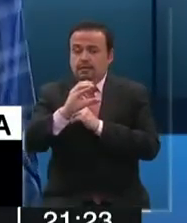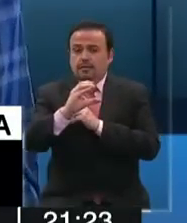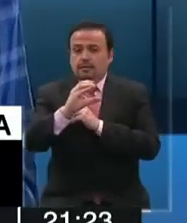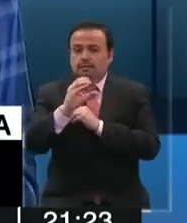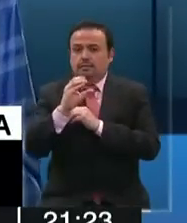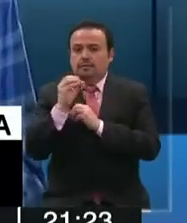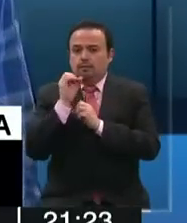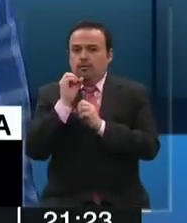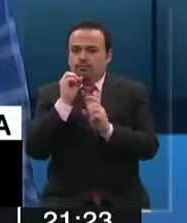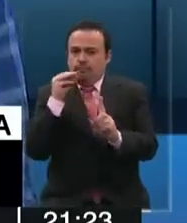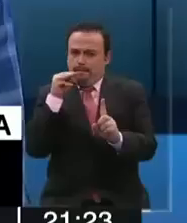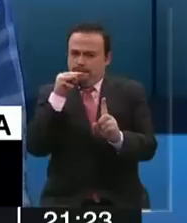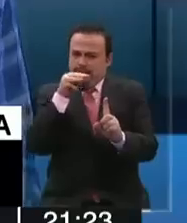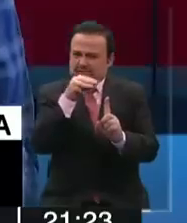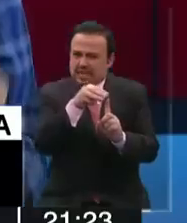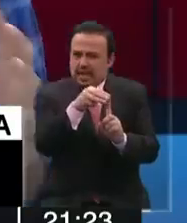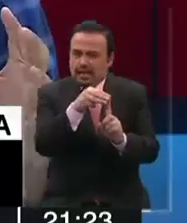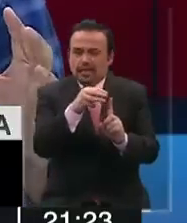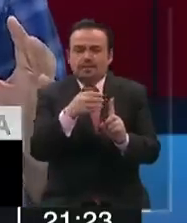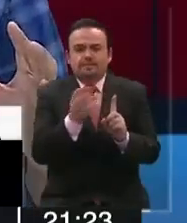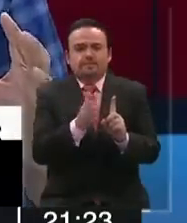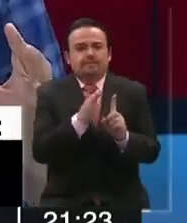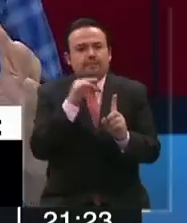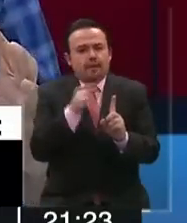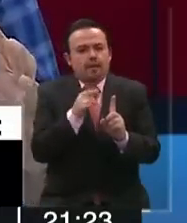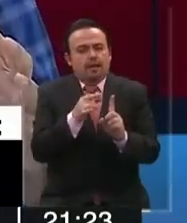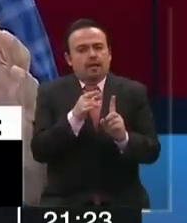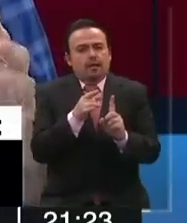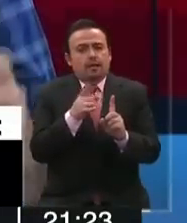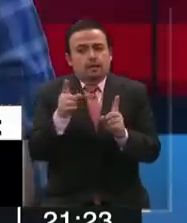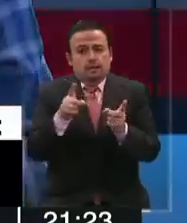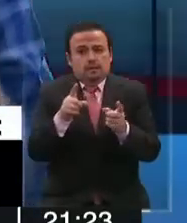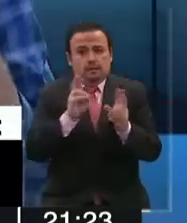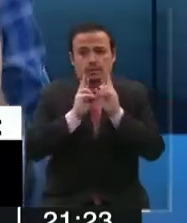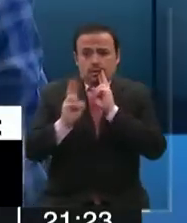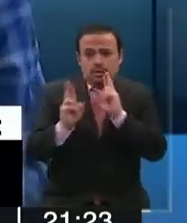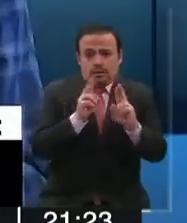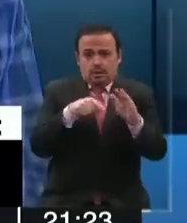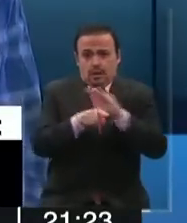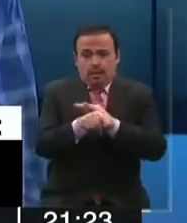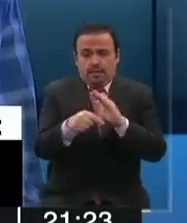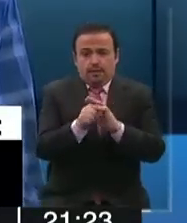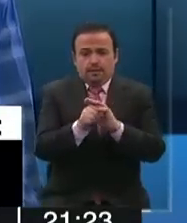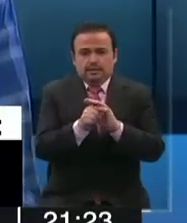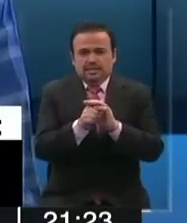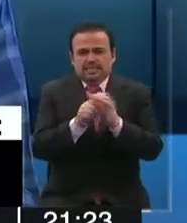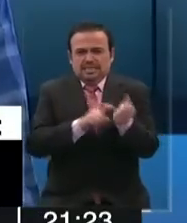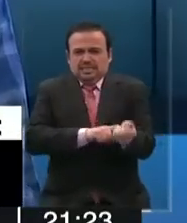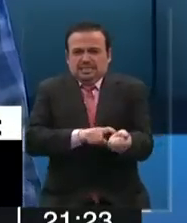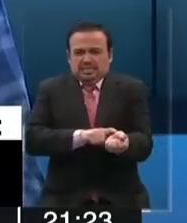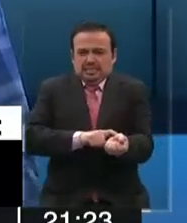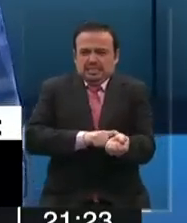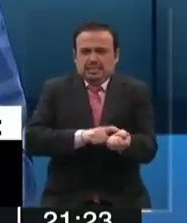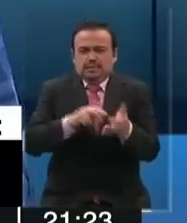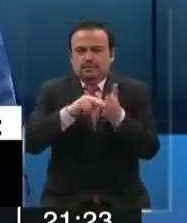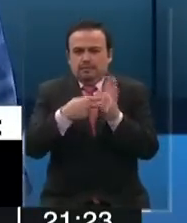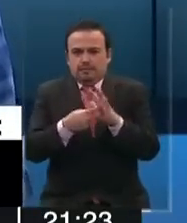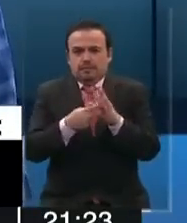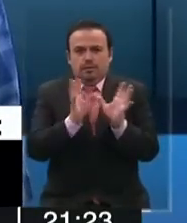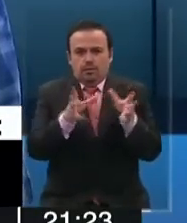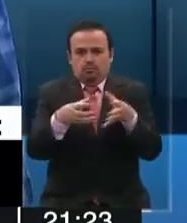mismo tiempo tensionar las relaciones al interior del